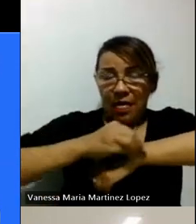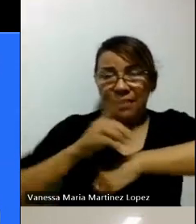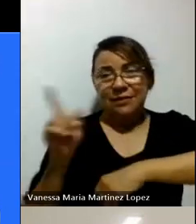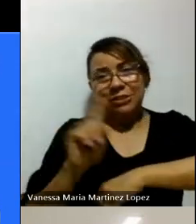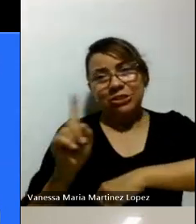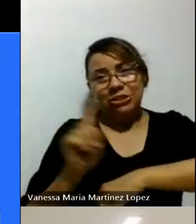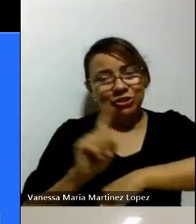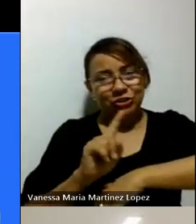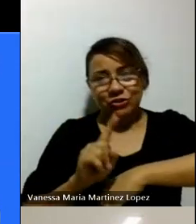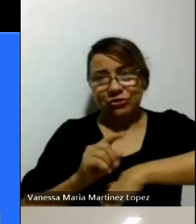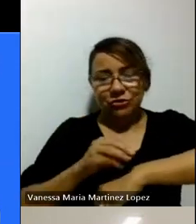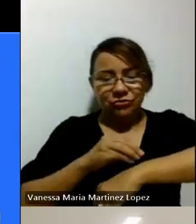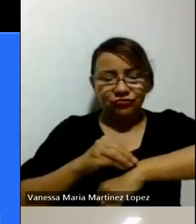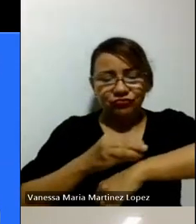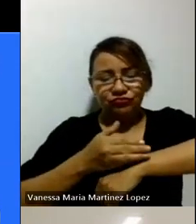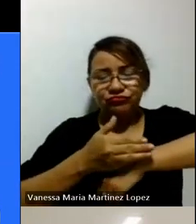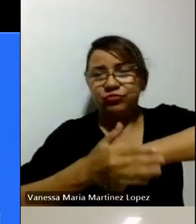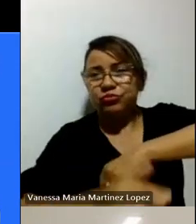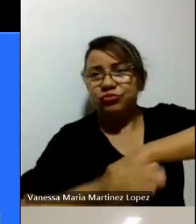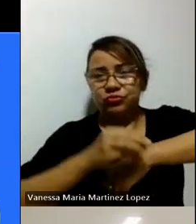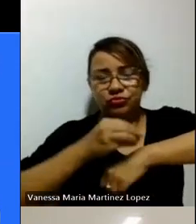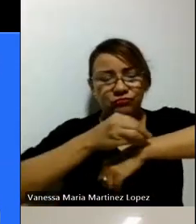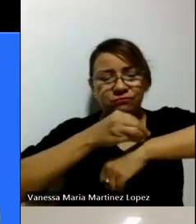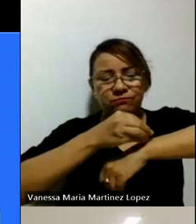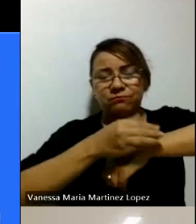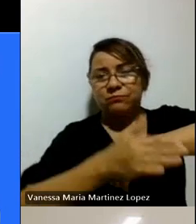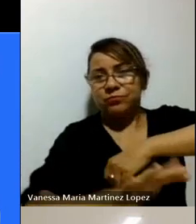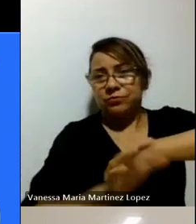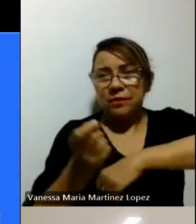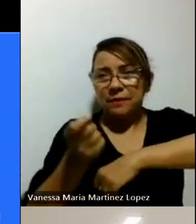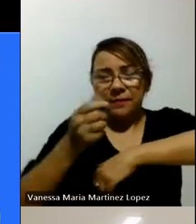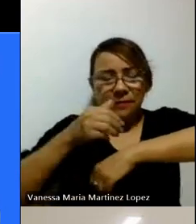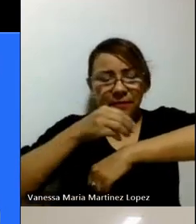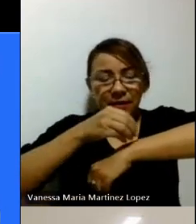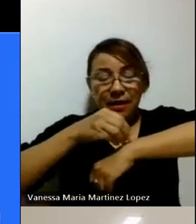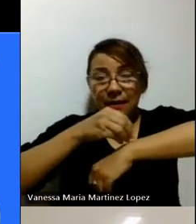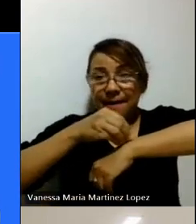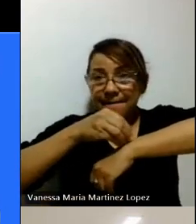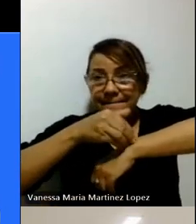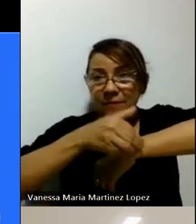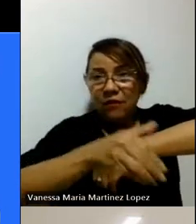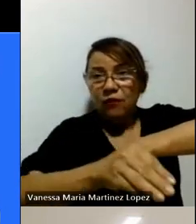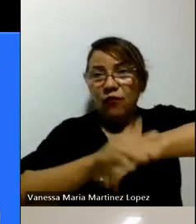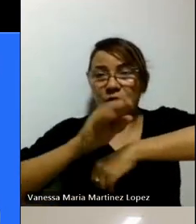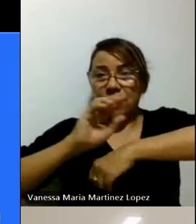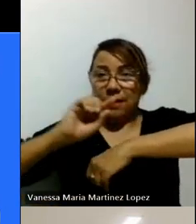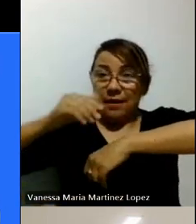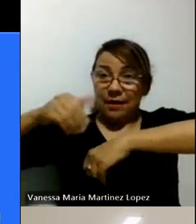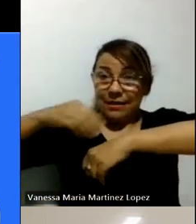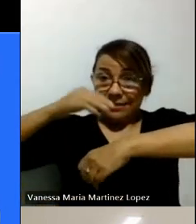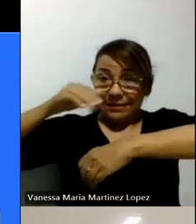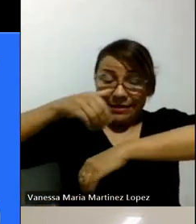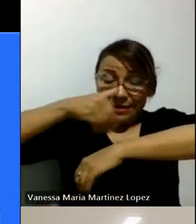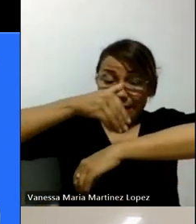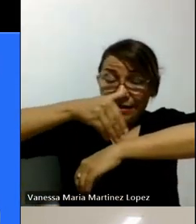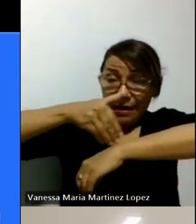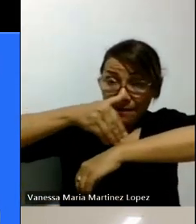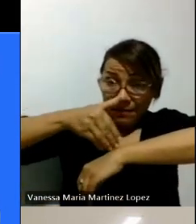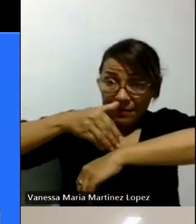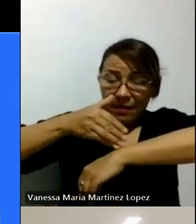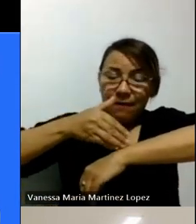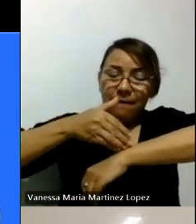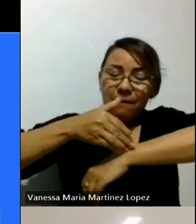estamos trayendo mugrecito alrededor de la herida y la estamos llevando al centro de la herida y podemos producir una infección.